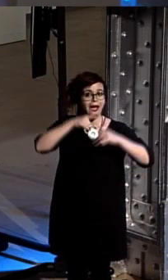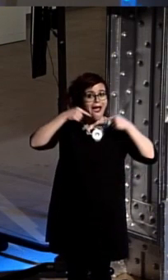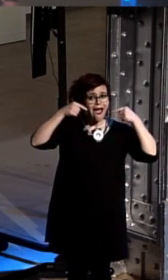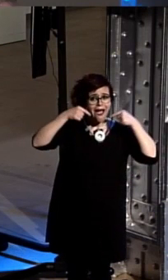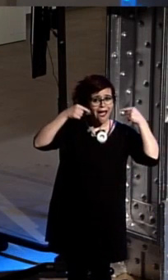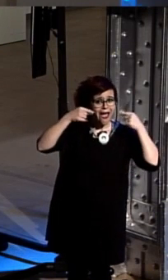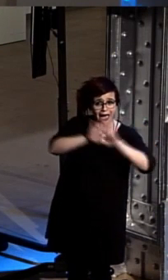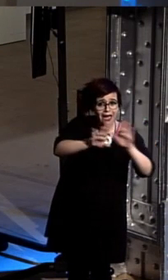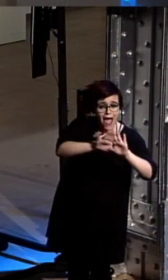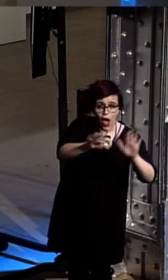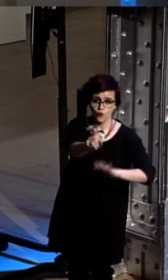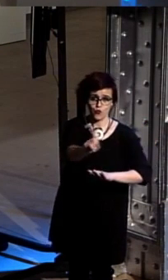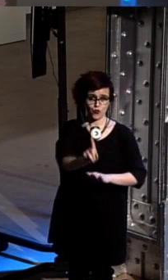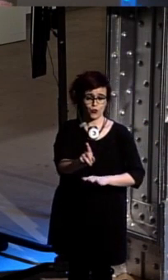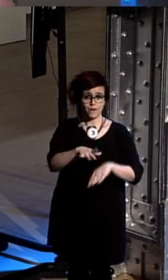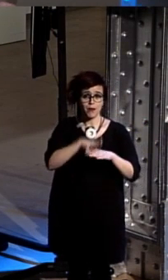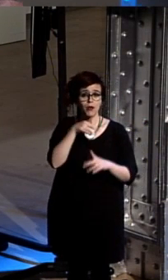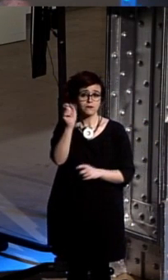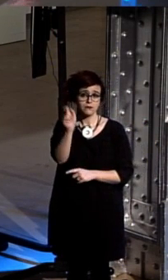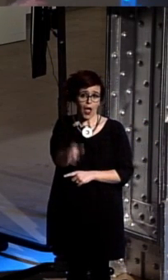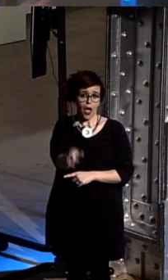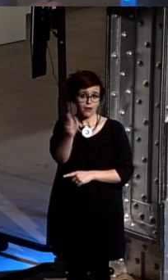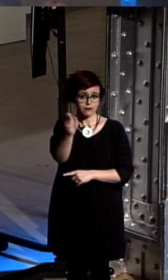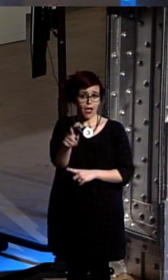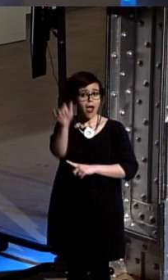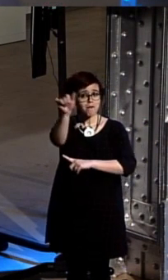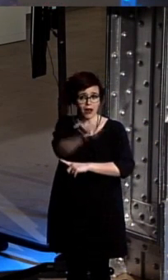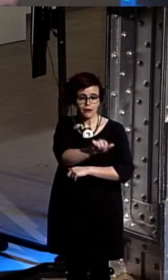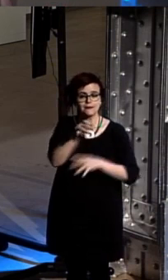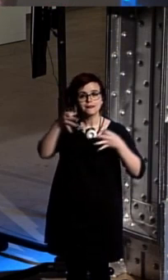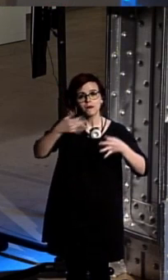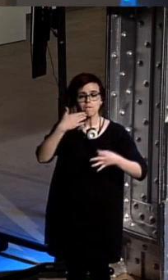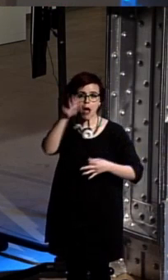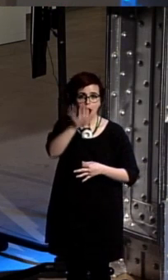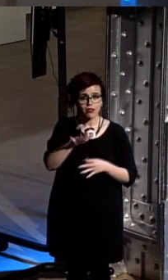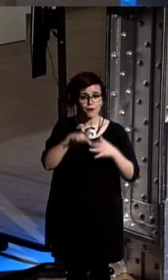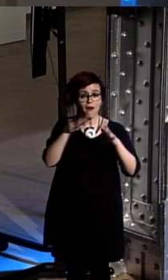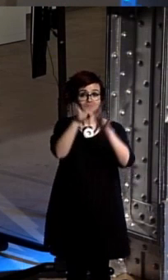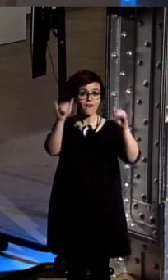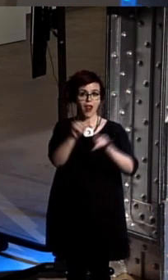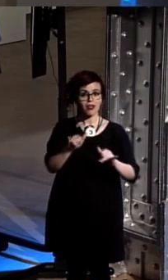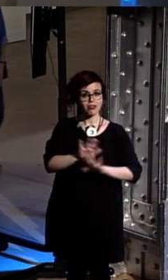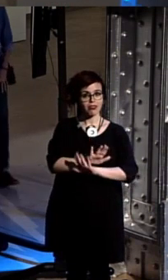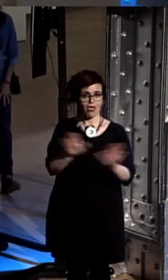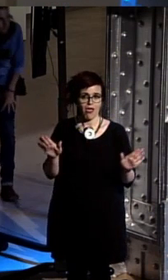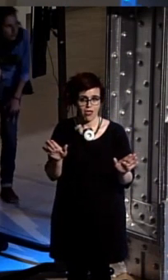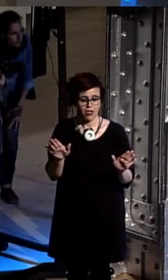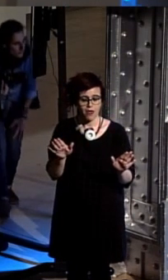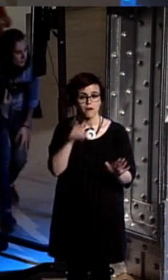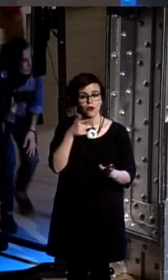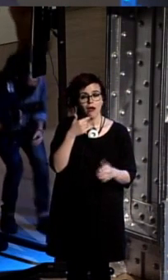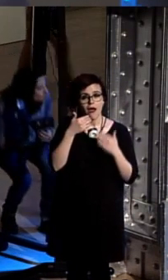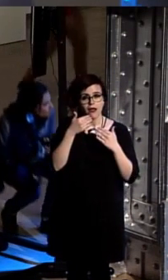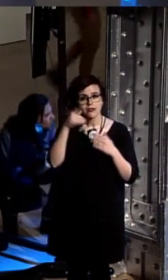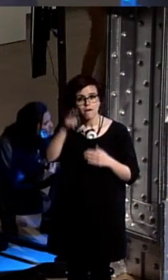uno de los elementos que salen muy a menudo en estas películas. Y también es como el despertar de